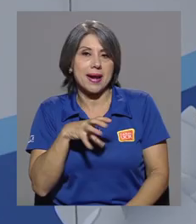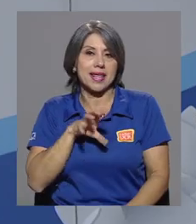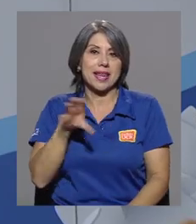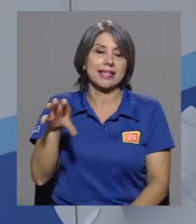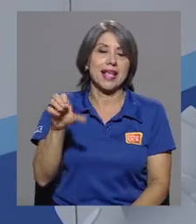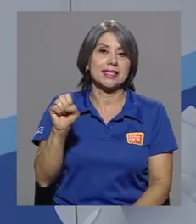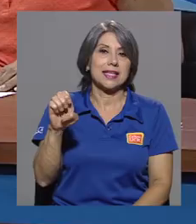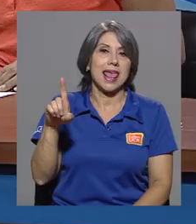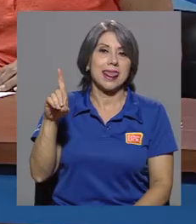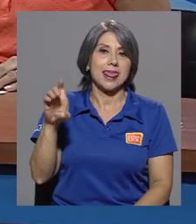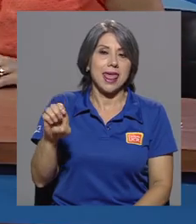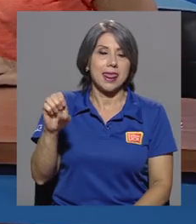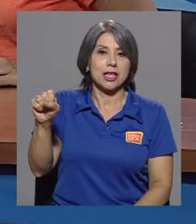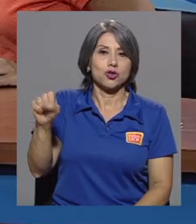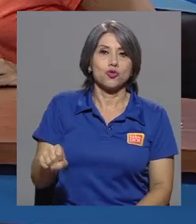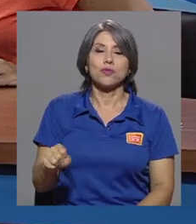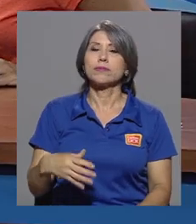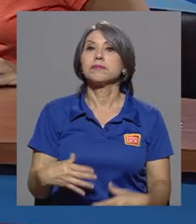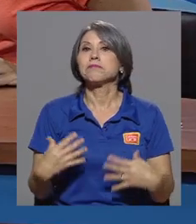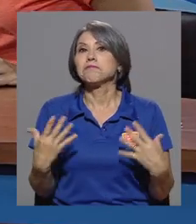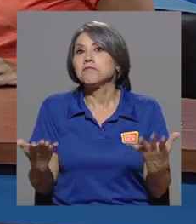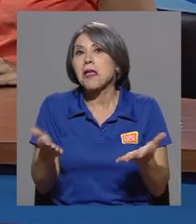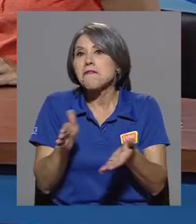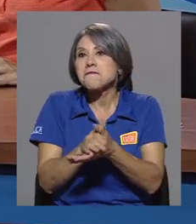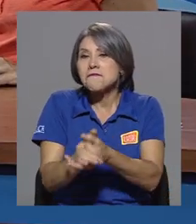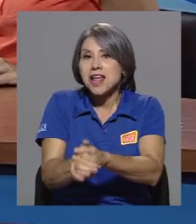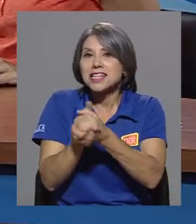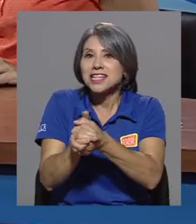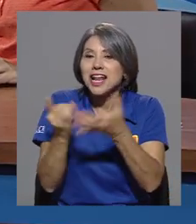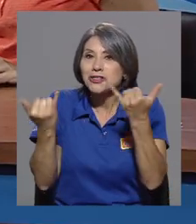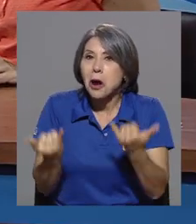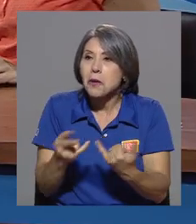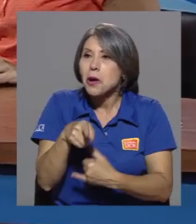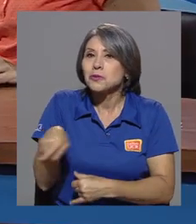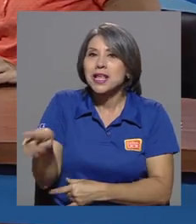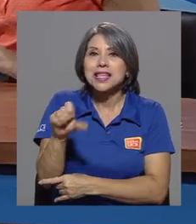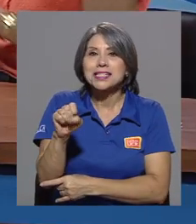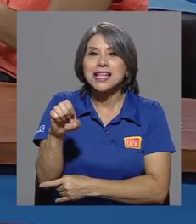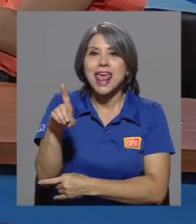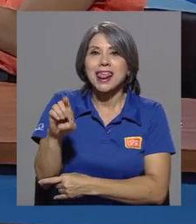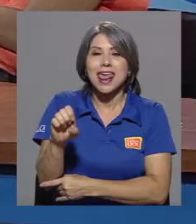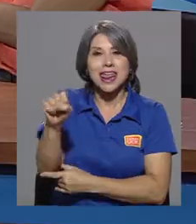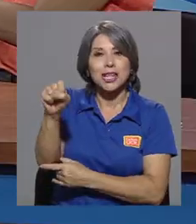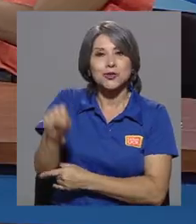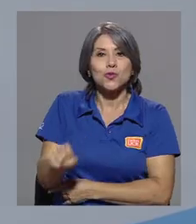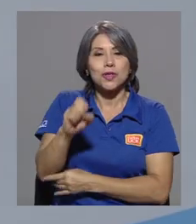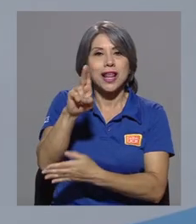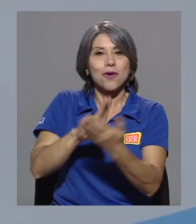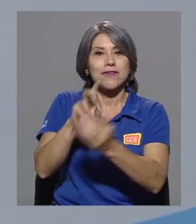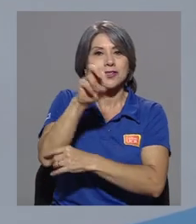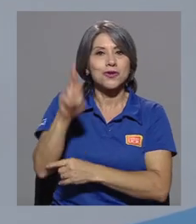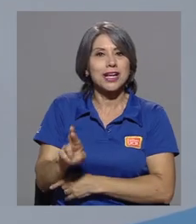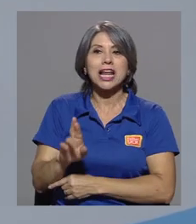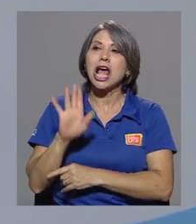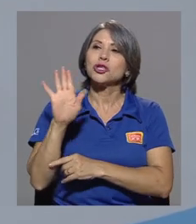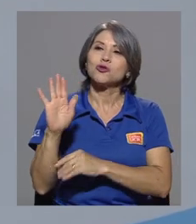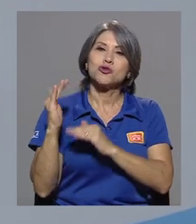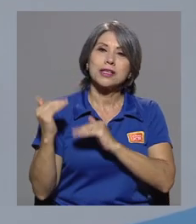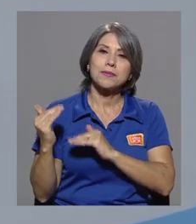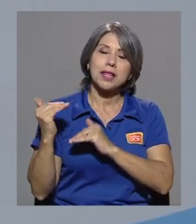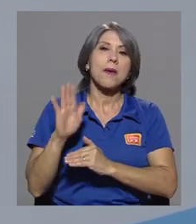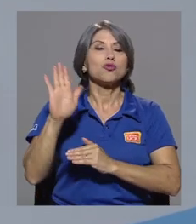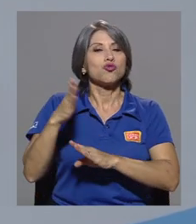sur bueno aquí no puedes felicitarlos ahora que ustedes son la sede del sur de la universidad de costa rica por esas expectativas y por esos